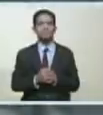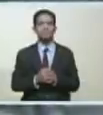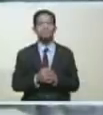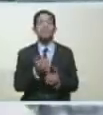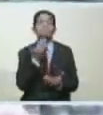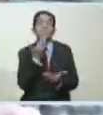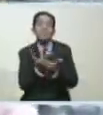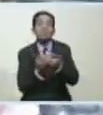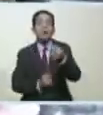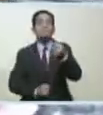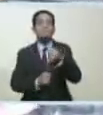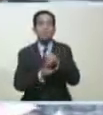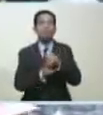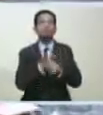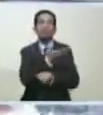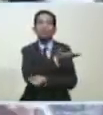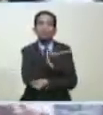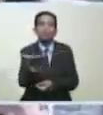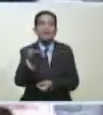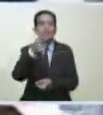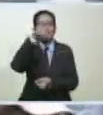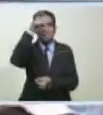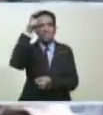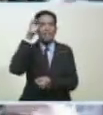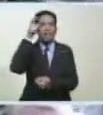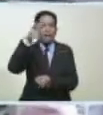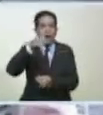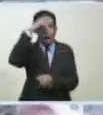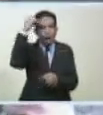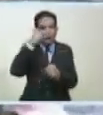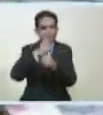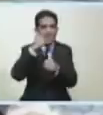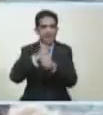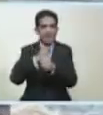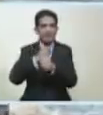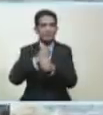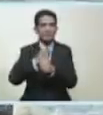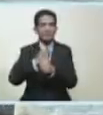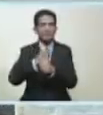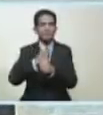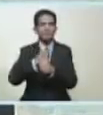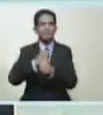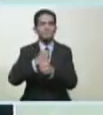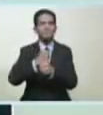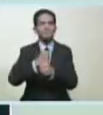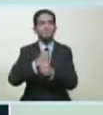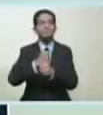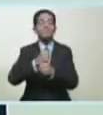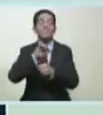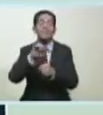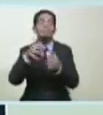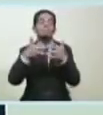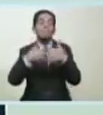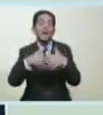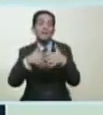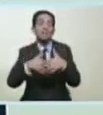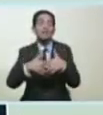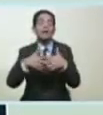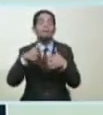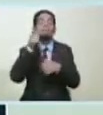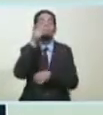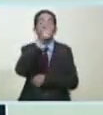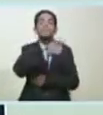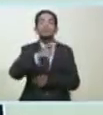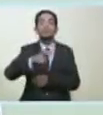Pido apoyo a la clase obrera, pido apoyo a la clase empresarial, pido apoyo a los